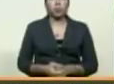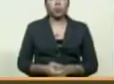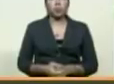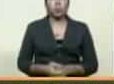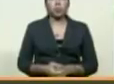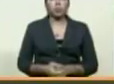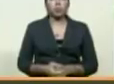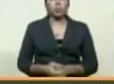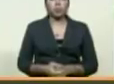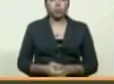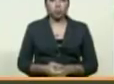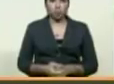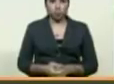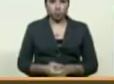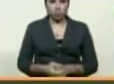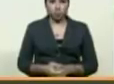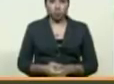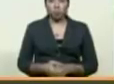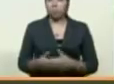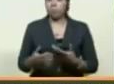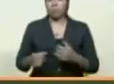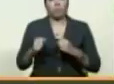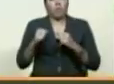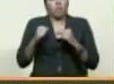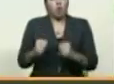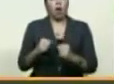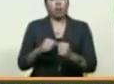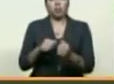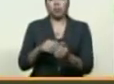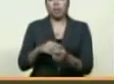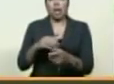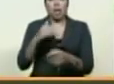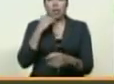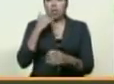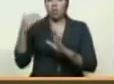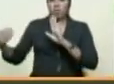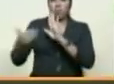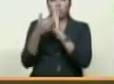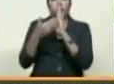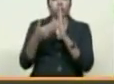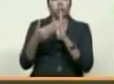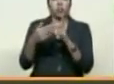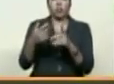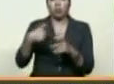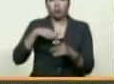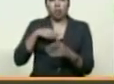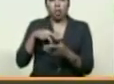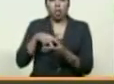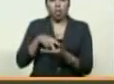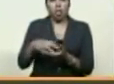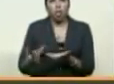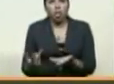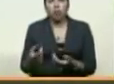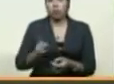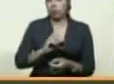incólume ante las agresiones que estamos recibiendo hoy de gobiernos